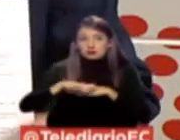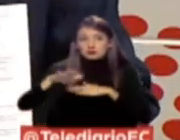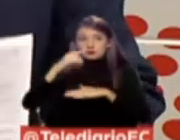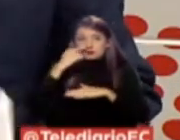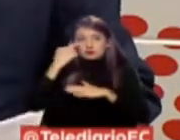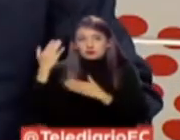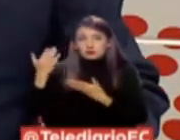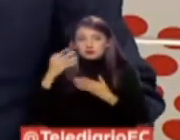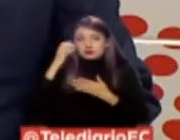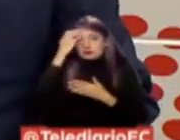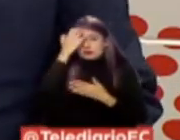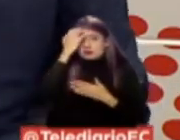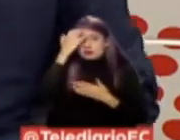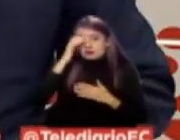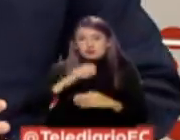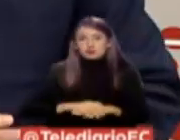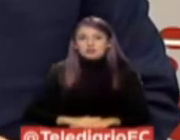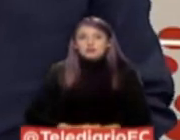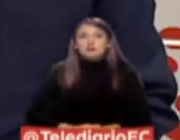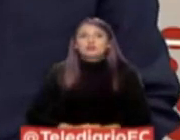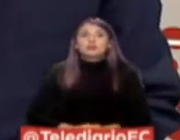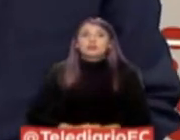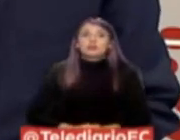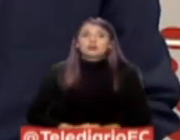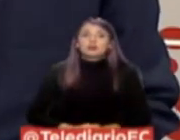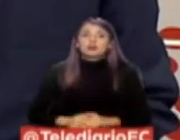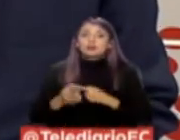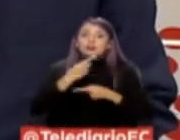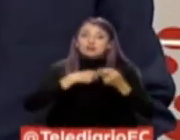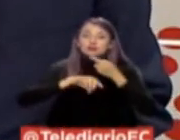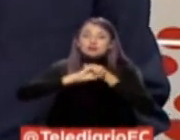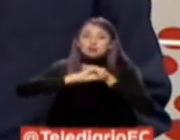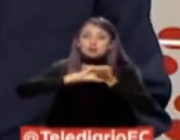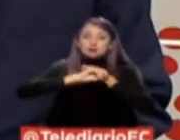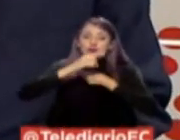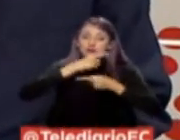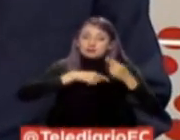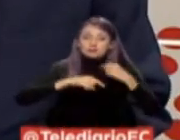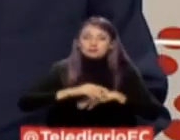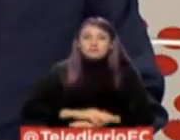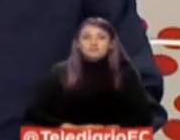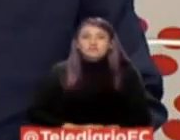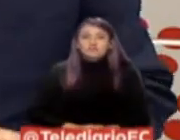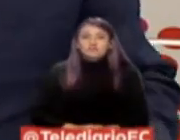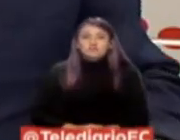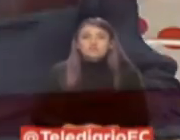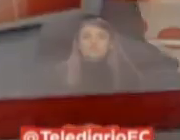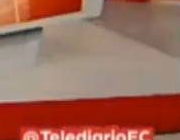preocupando a toda la sociedad ecuatoriana. Hacemos una pausa, regresamos de inmediato.